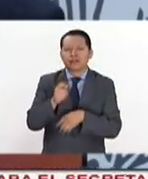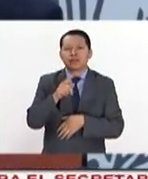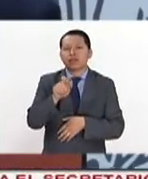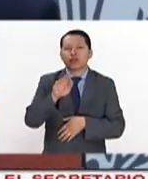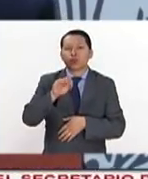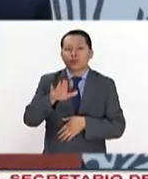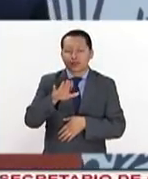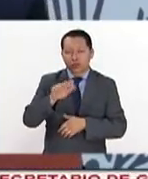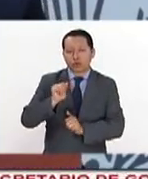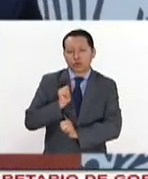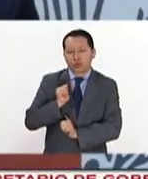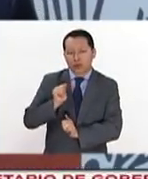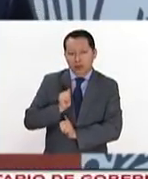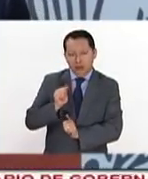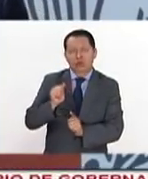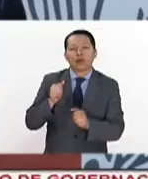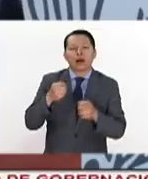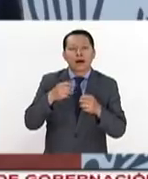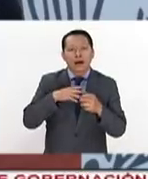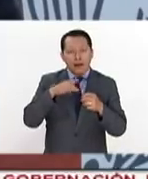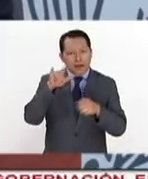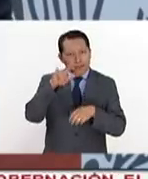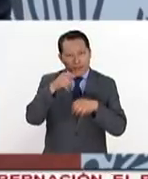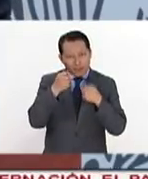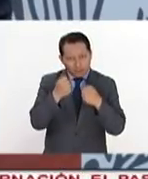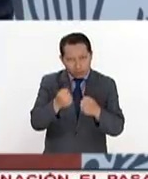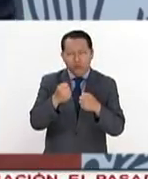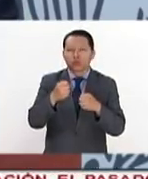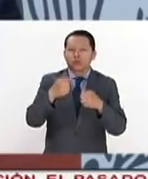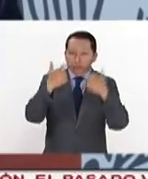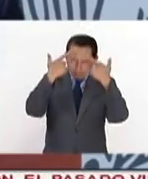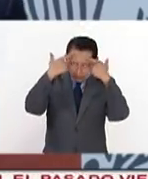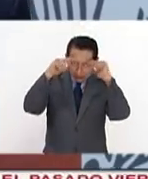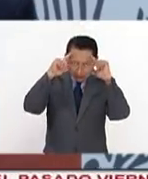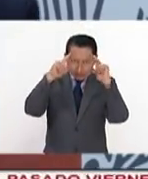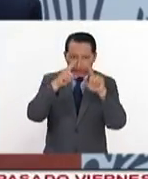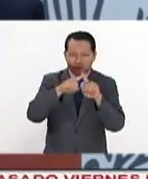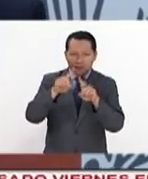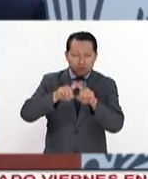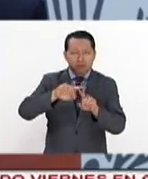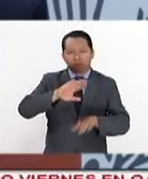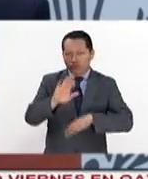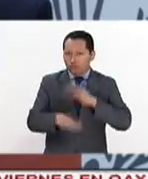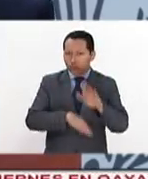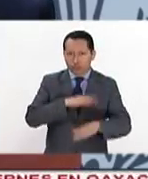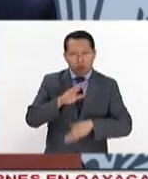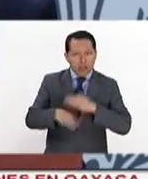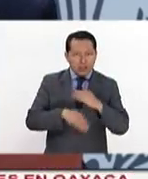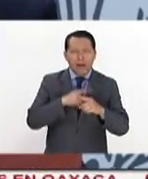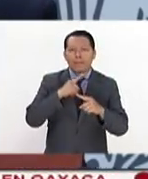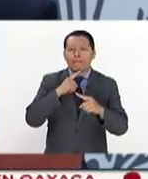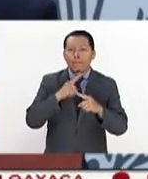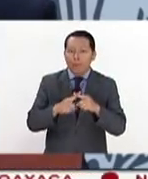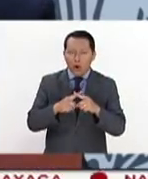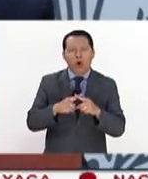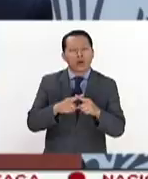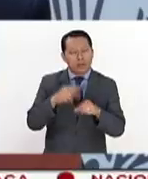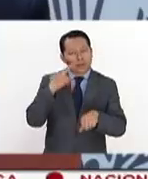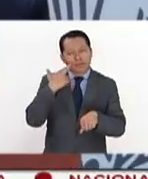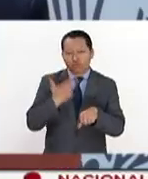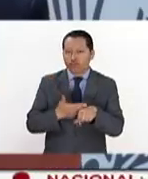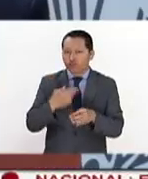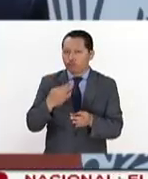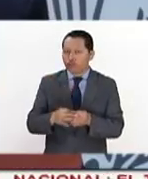195 soldados, pilotos y marinos han caído en el cumplimiento de su